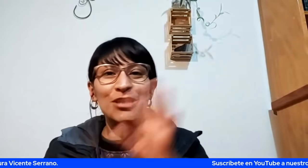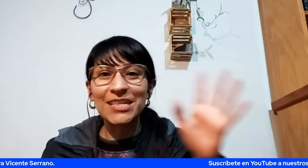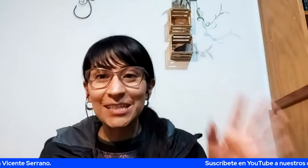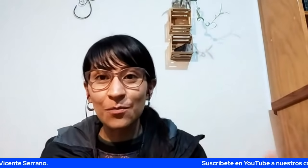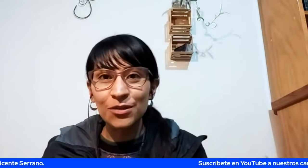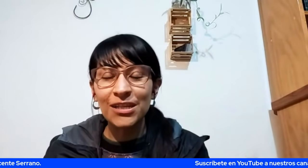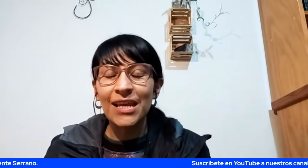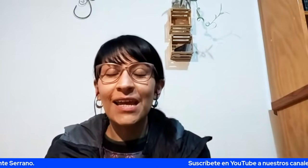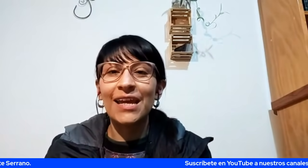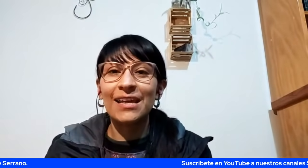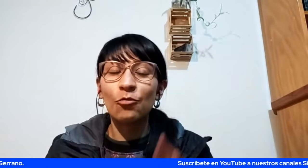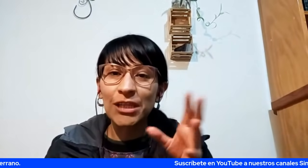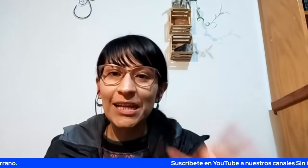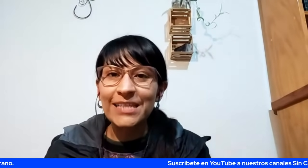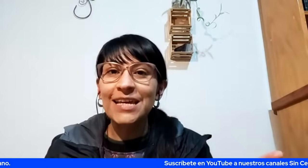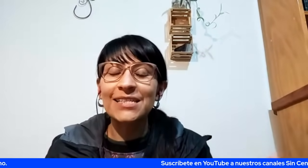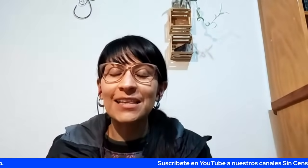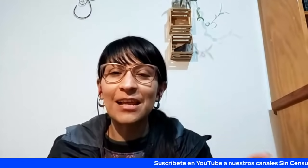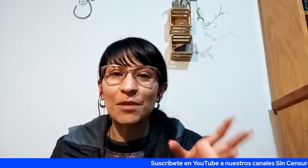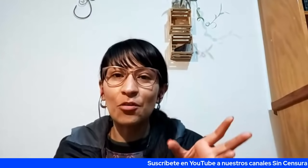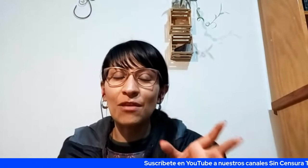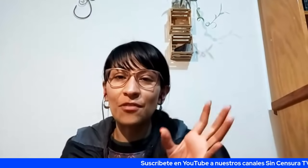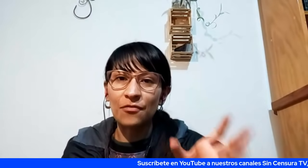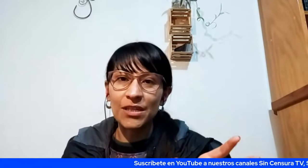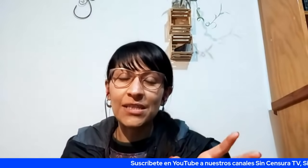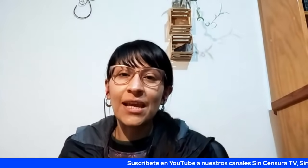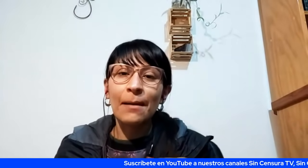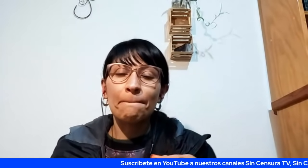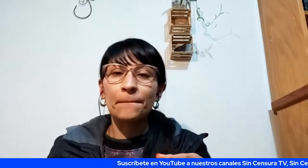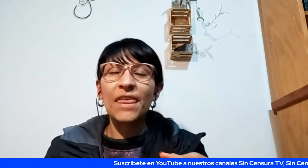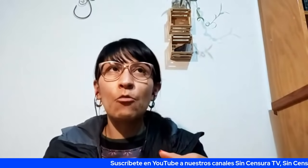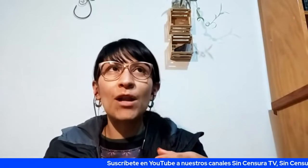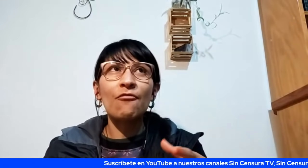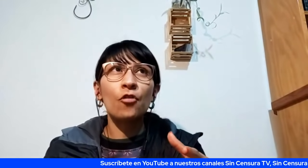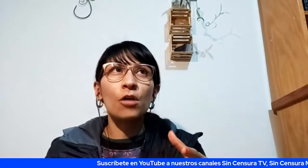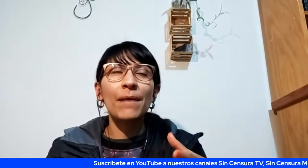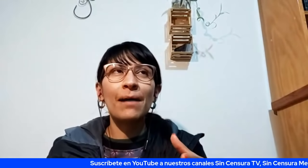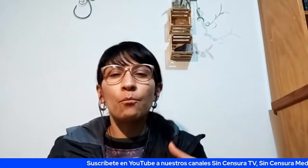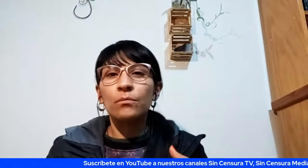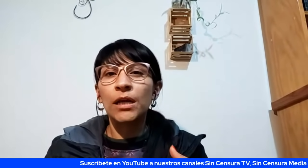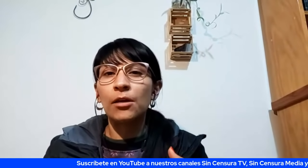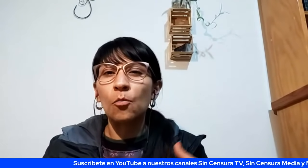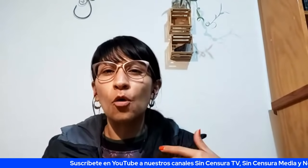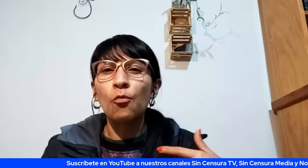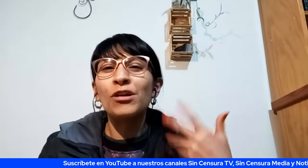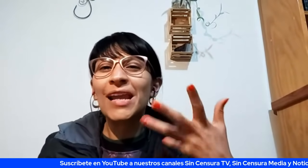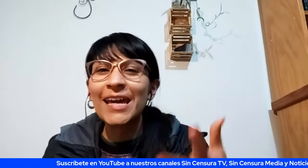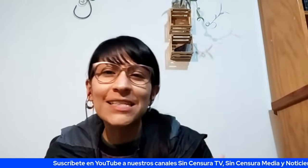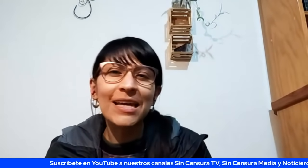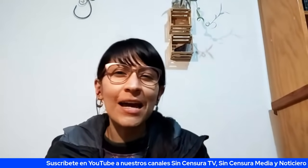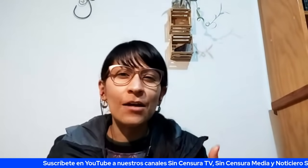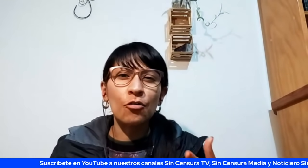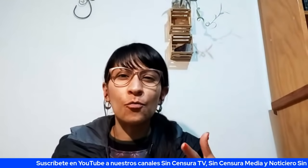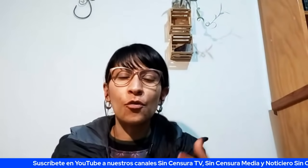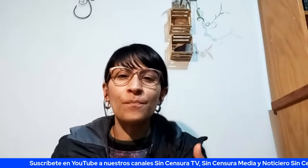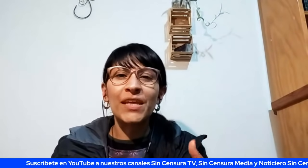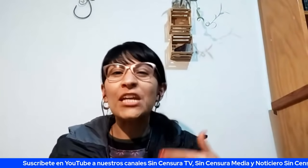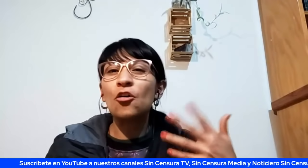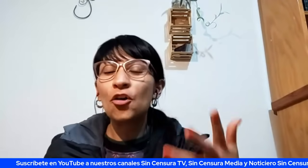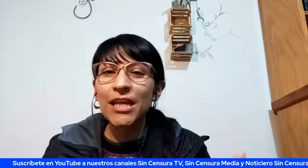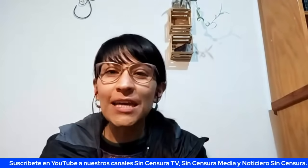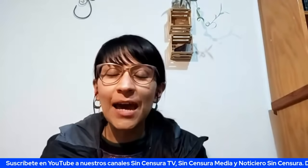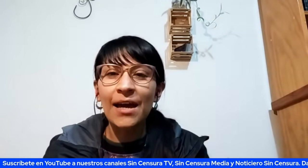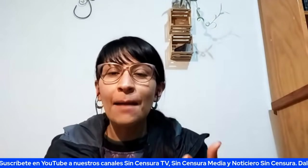tenemos muchísimos, utiliza este término de fifís de una forma como burlesca,